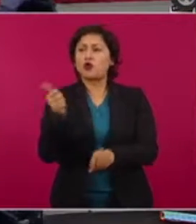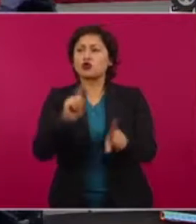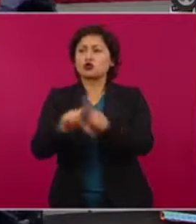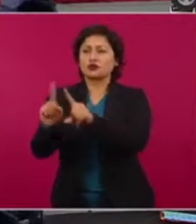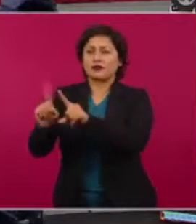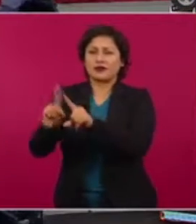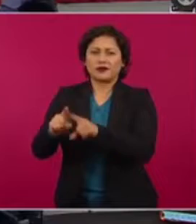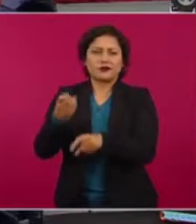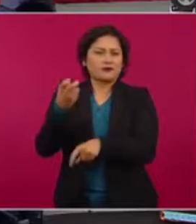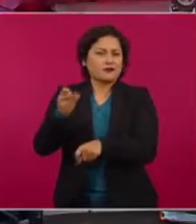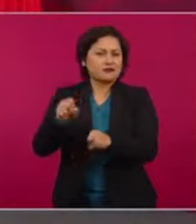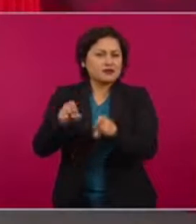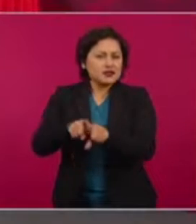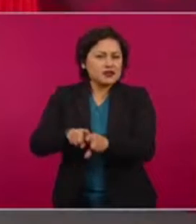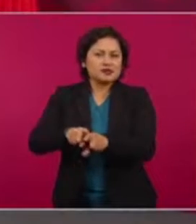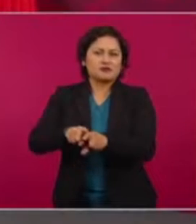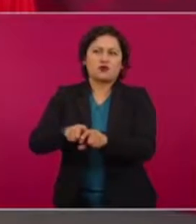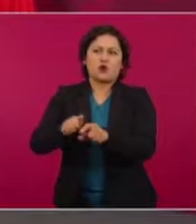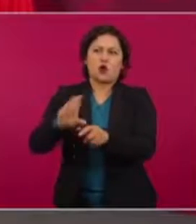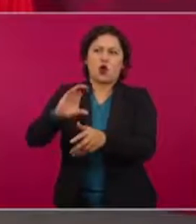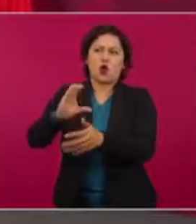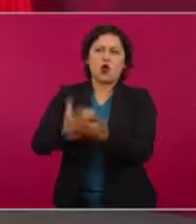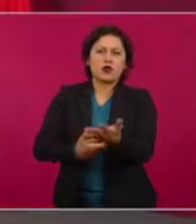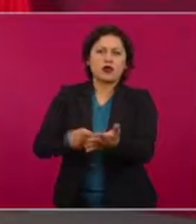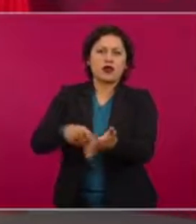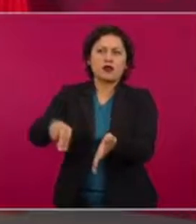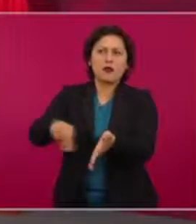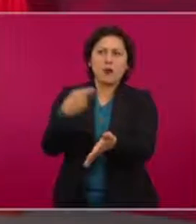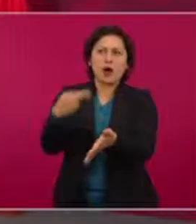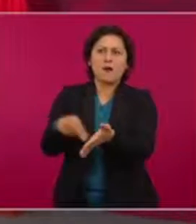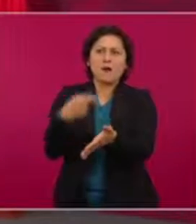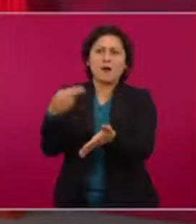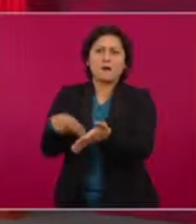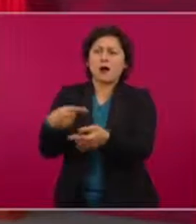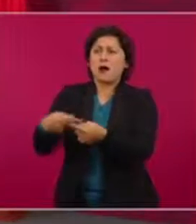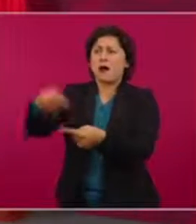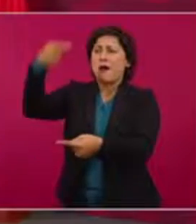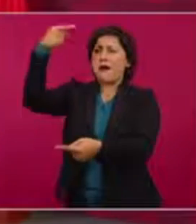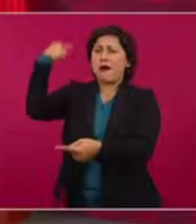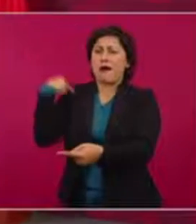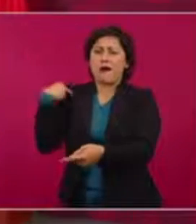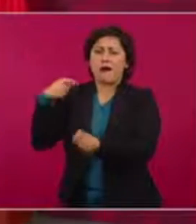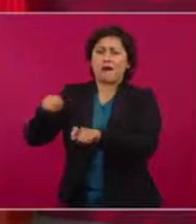otorgadas por muchos años y